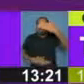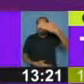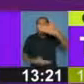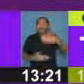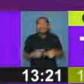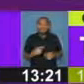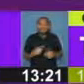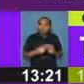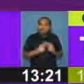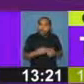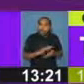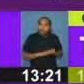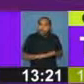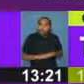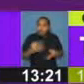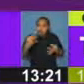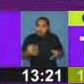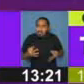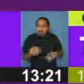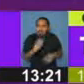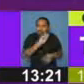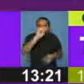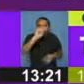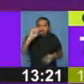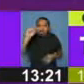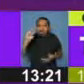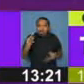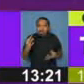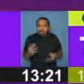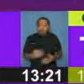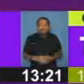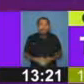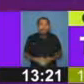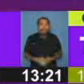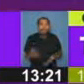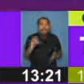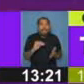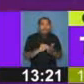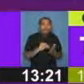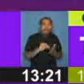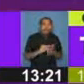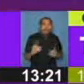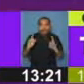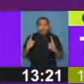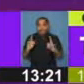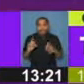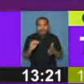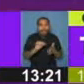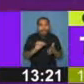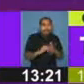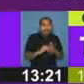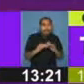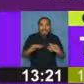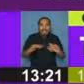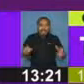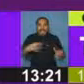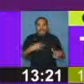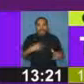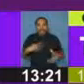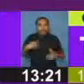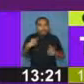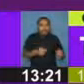viene en un componente que depende de la cantidad de docentes y de alumnos Se entregan ese lo que son las